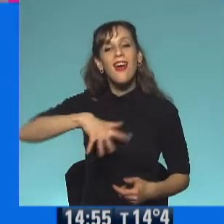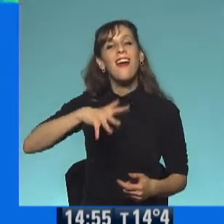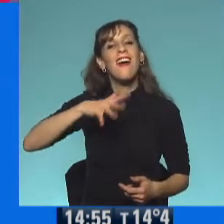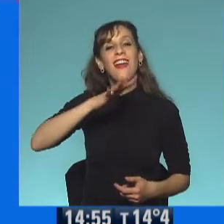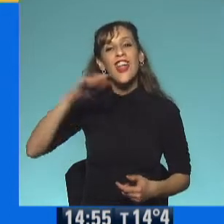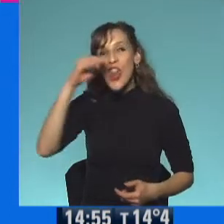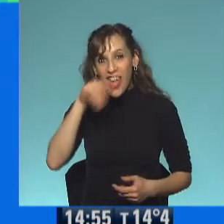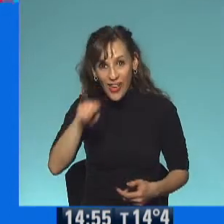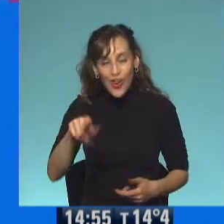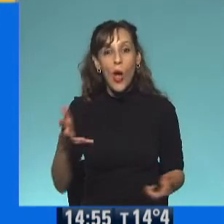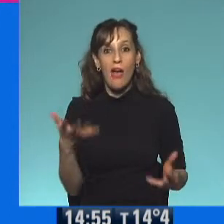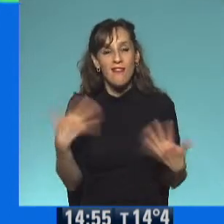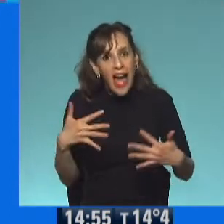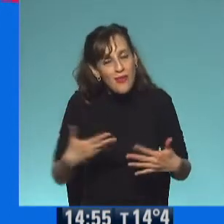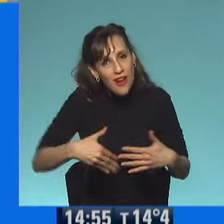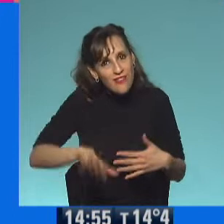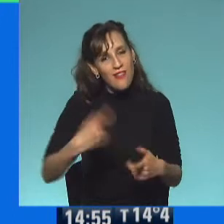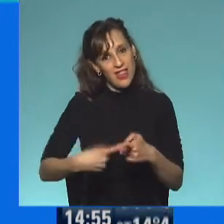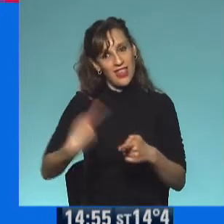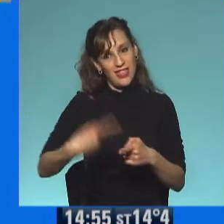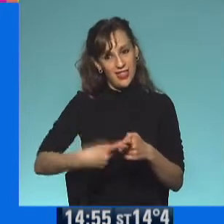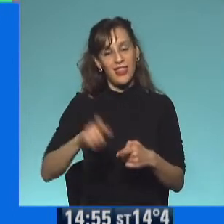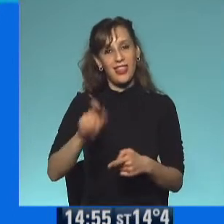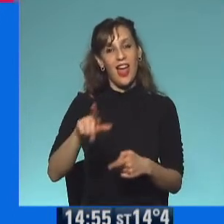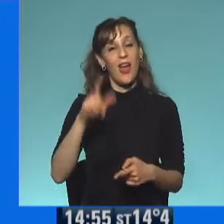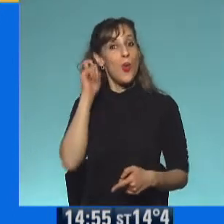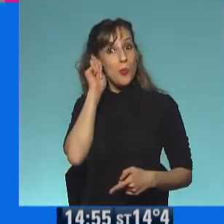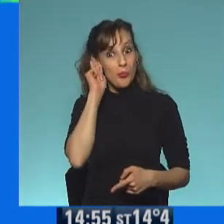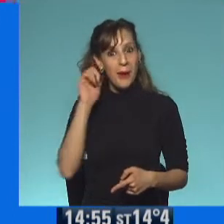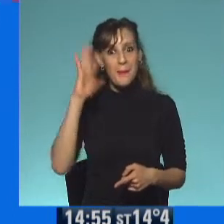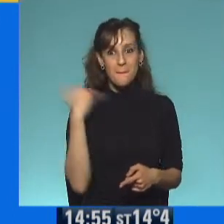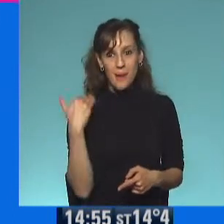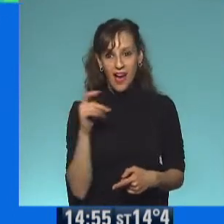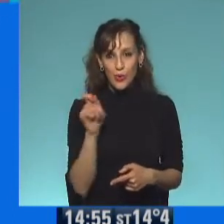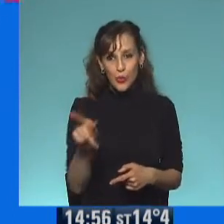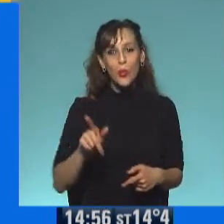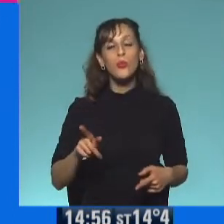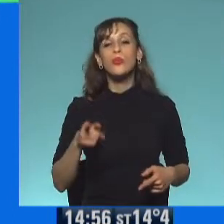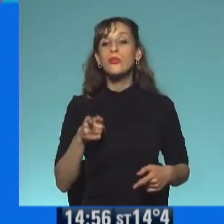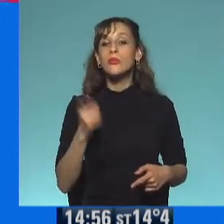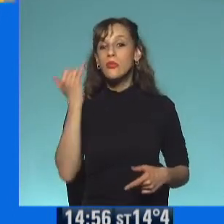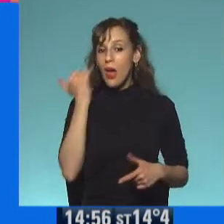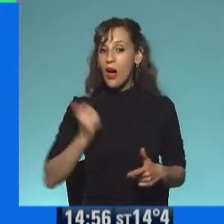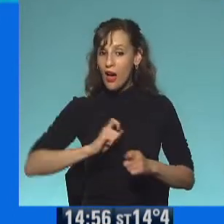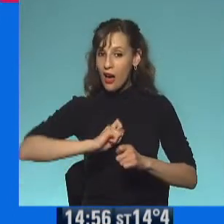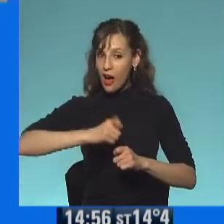fuerza que estamos preparándonos para festejar el cumple de malasia en sus cartas